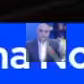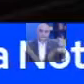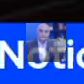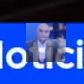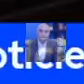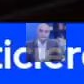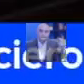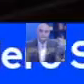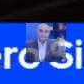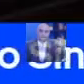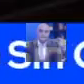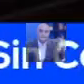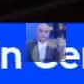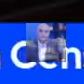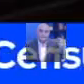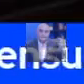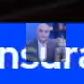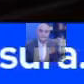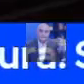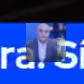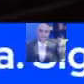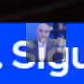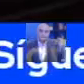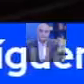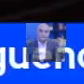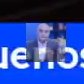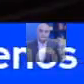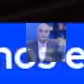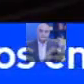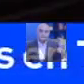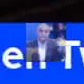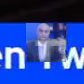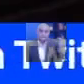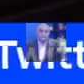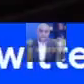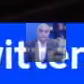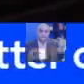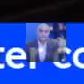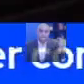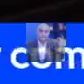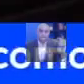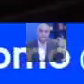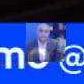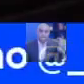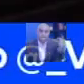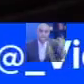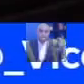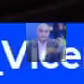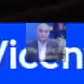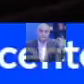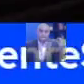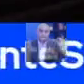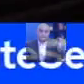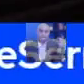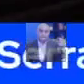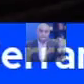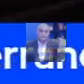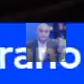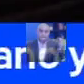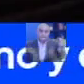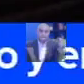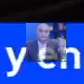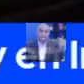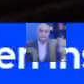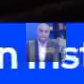con Héctor Suárez te quedaste impasible, no hiciste nada, denunciaste y eso es lo que hay